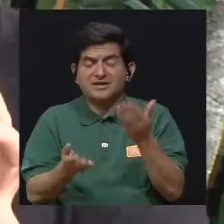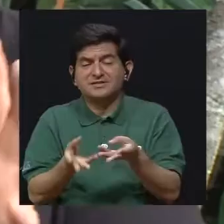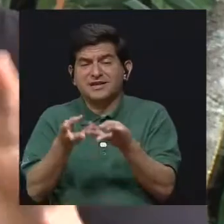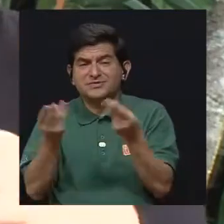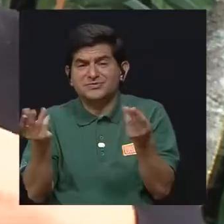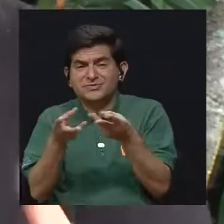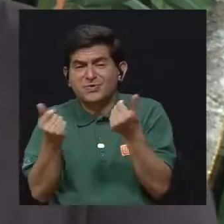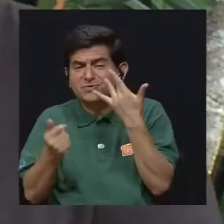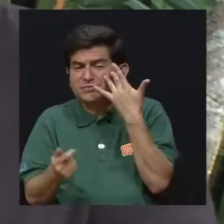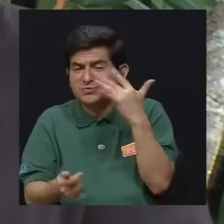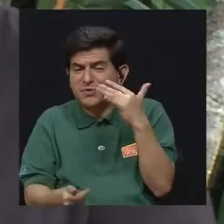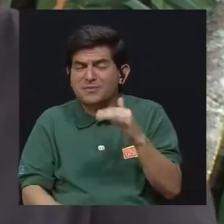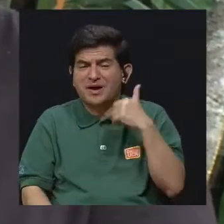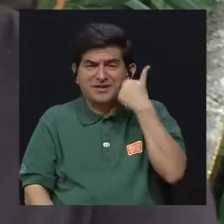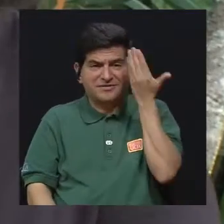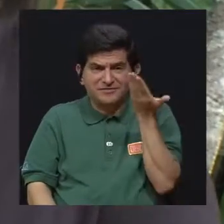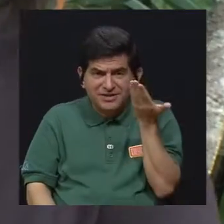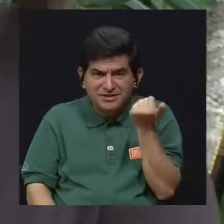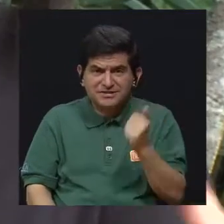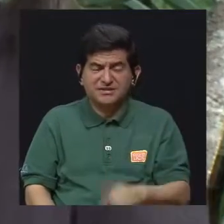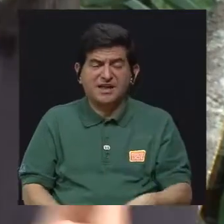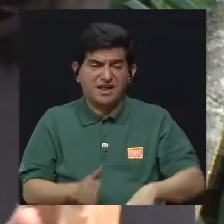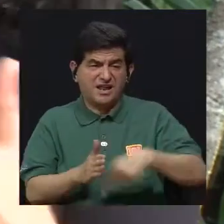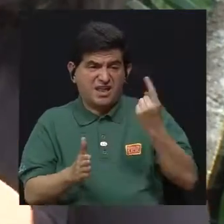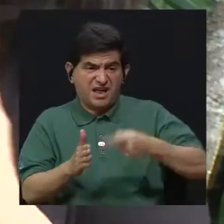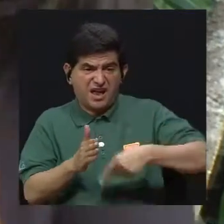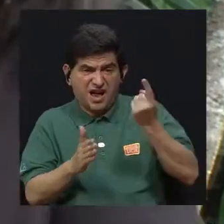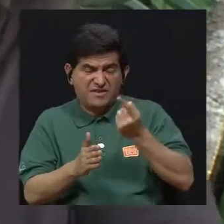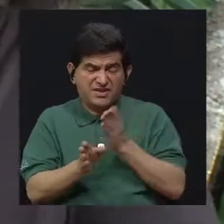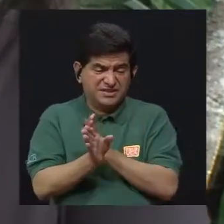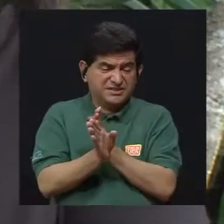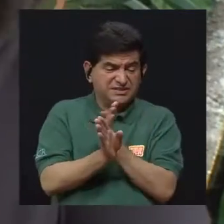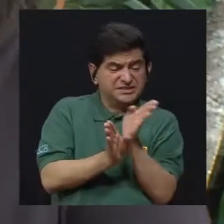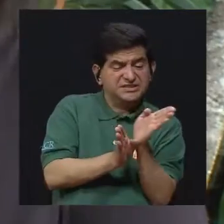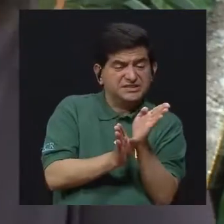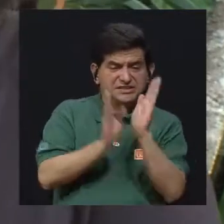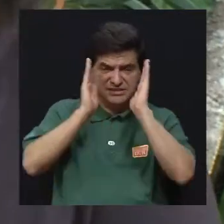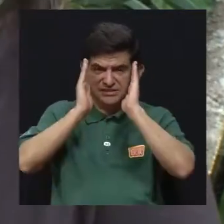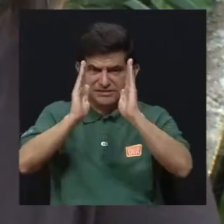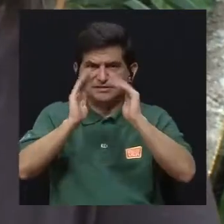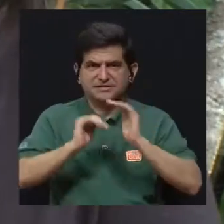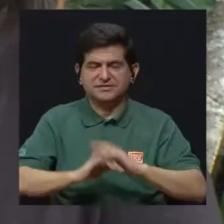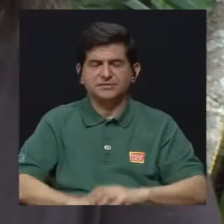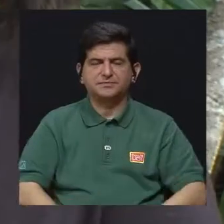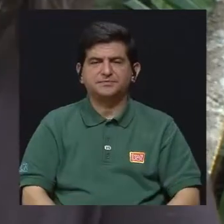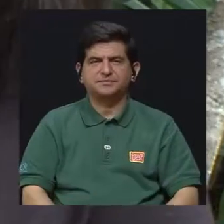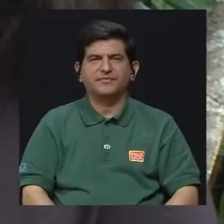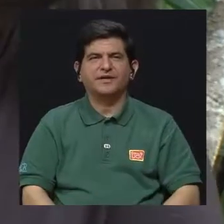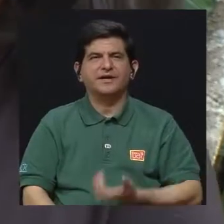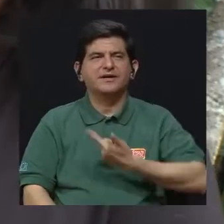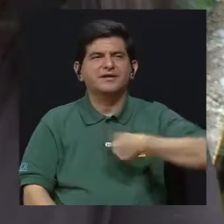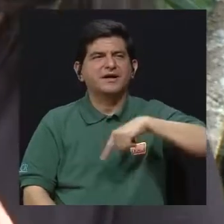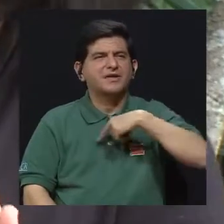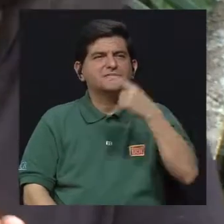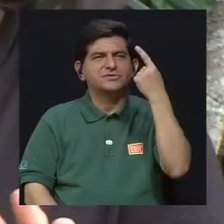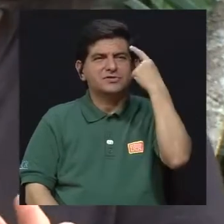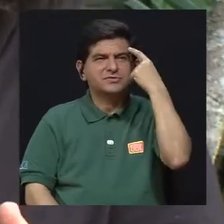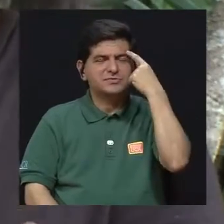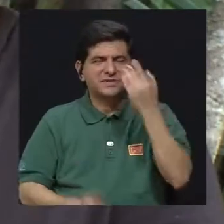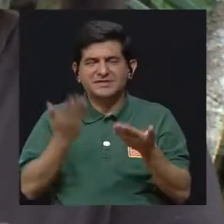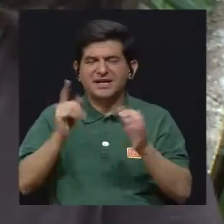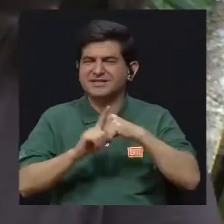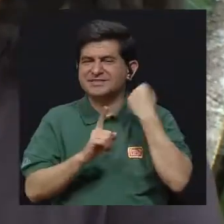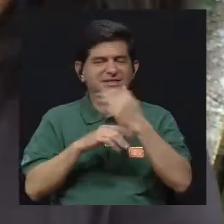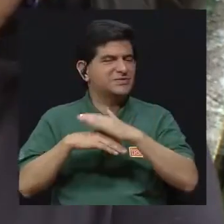las soluciones que parecieran ser fáciles, pues a veces nos desvían la atención y nos hacen quedarnos en un lugar